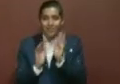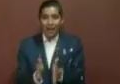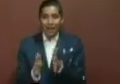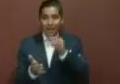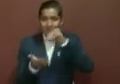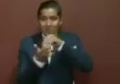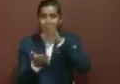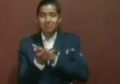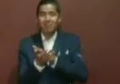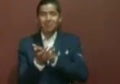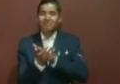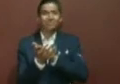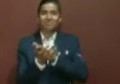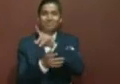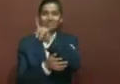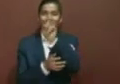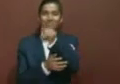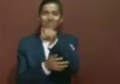sabemos.